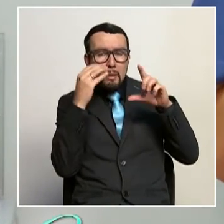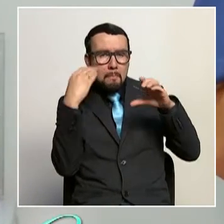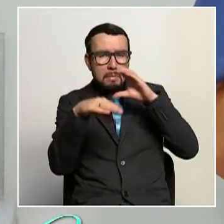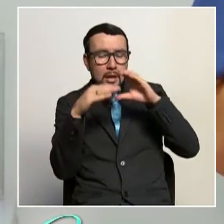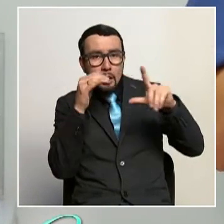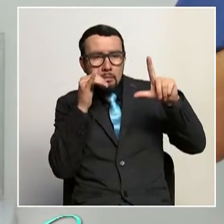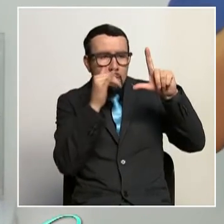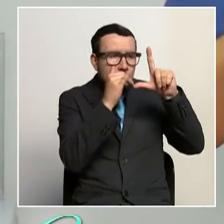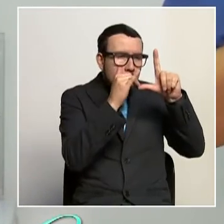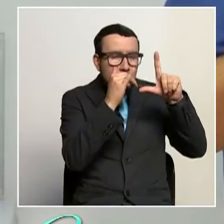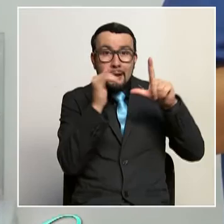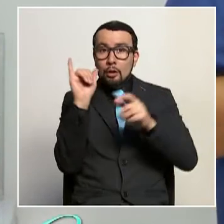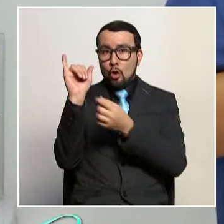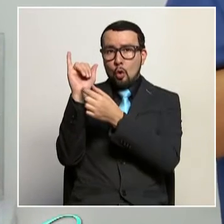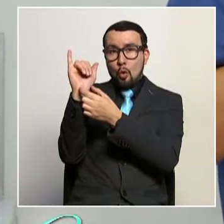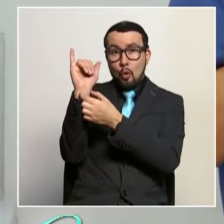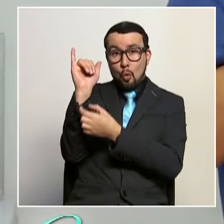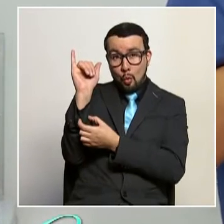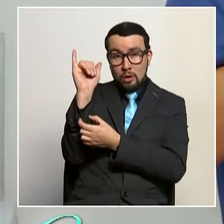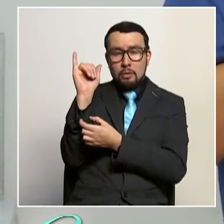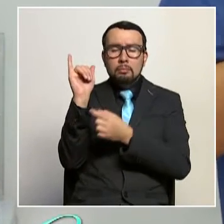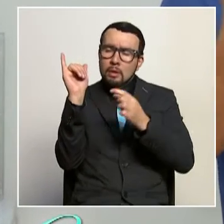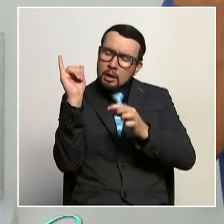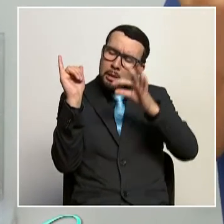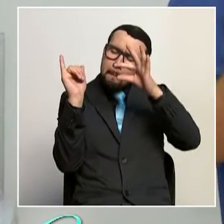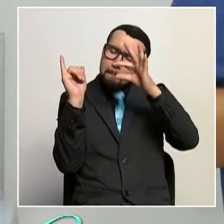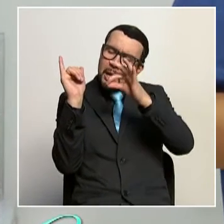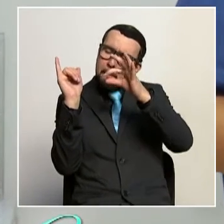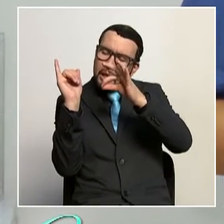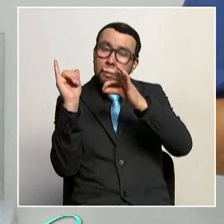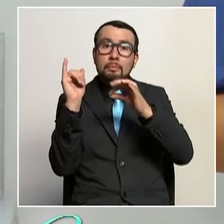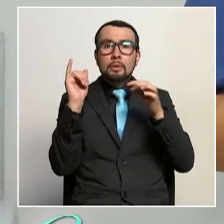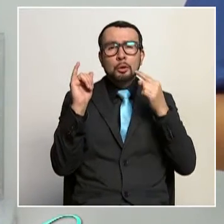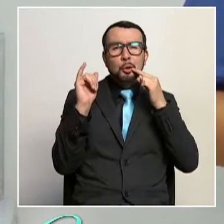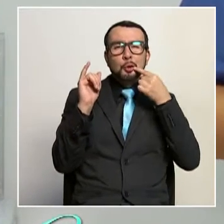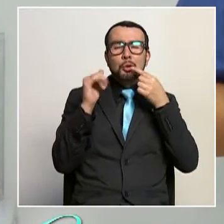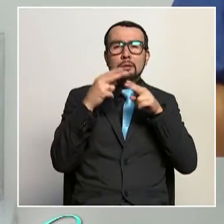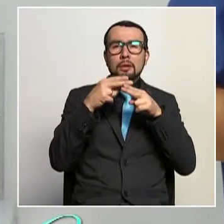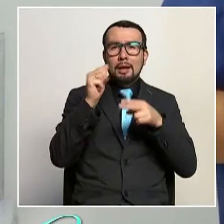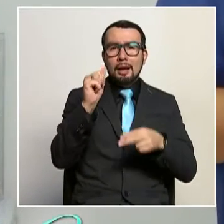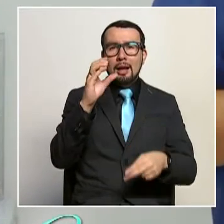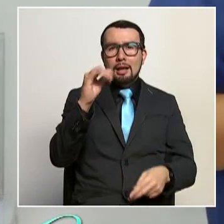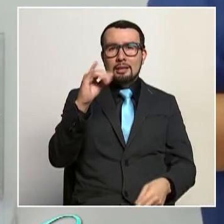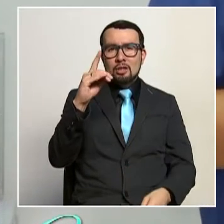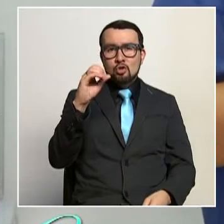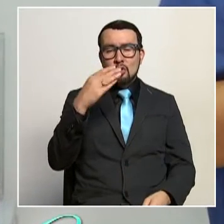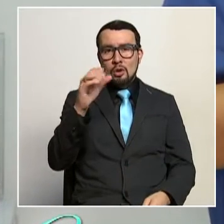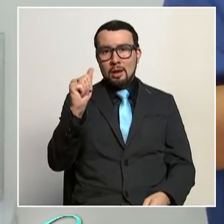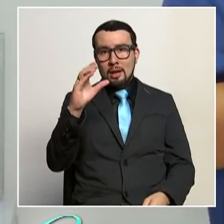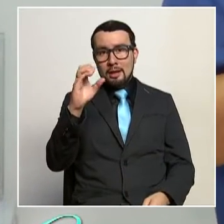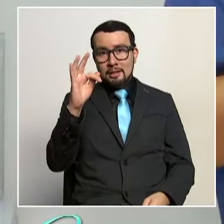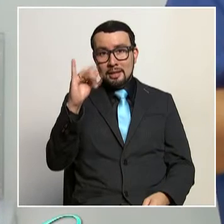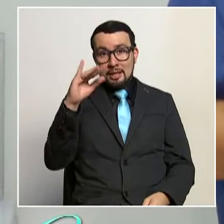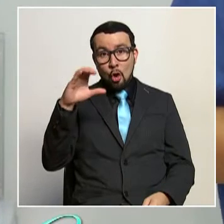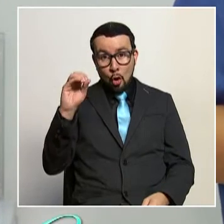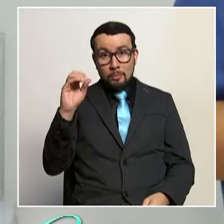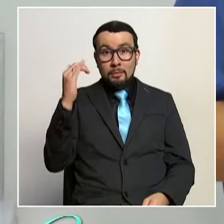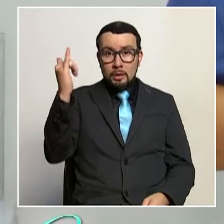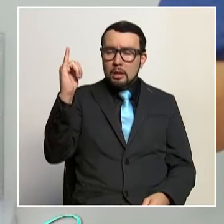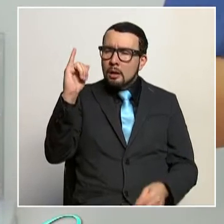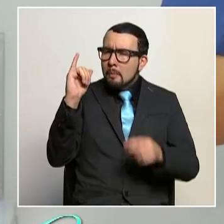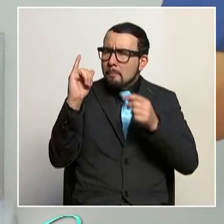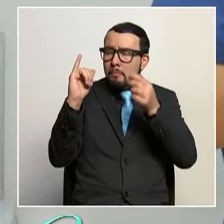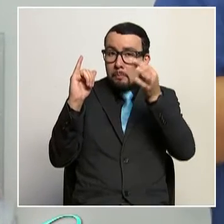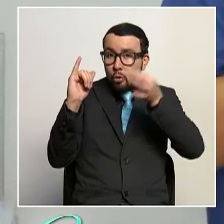cuello uterino, vamos a aplicar un poquito de un ácido, que es el ácido acético que se utiliza a veces para hacer ensaladas, el ácido acético a un